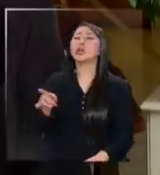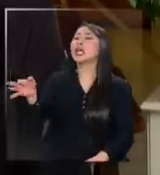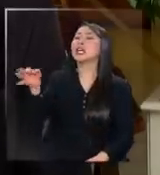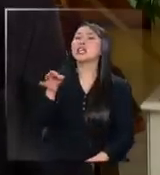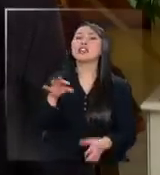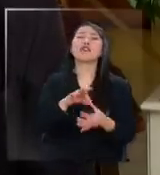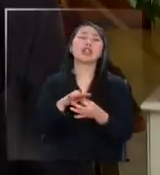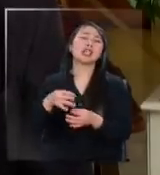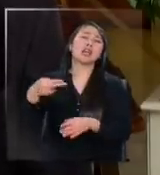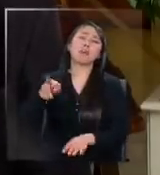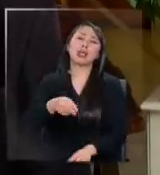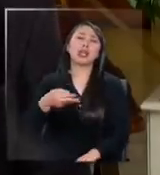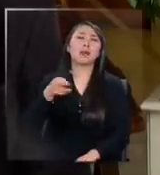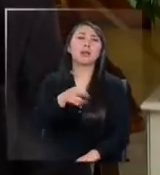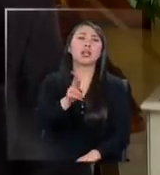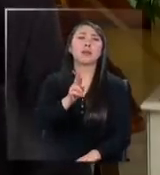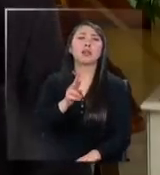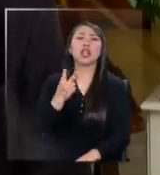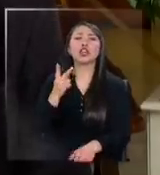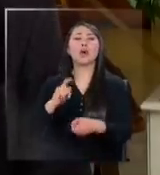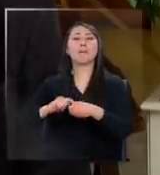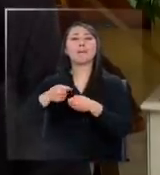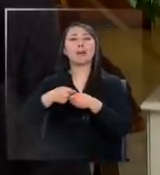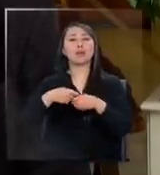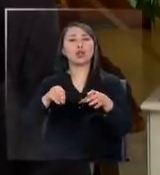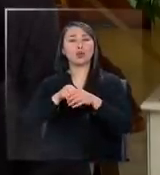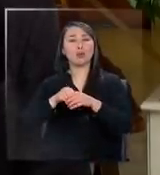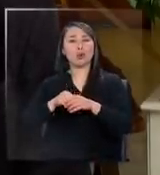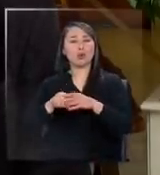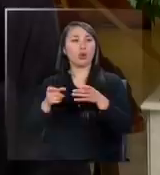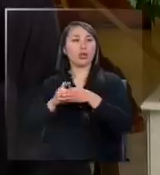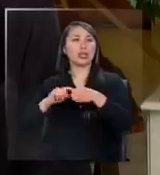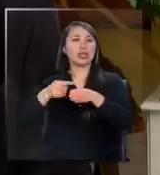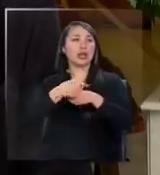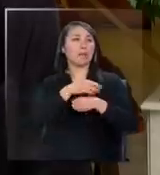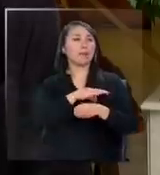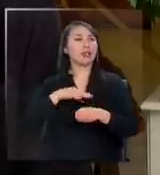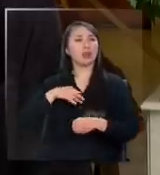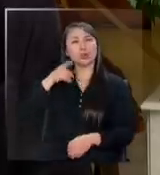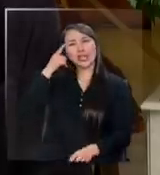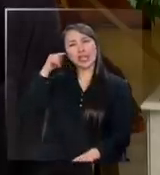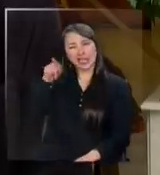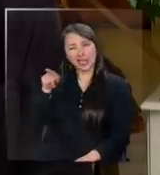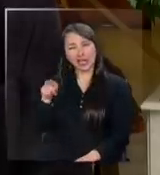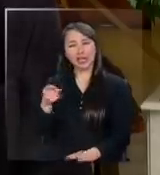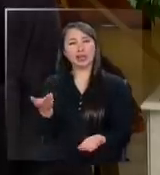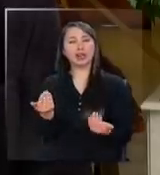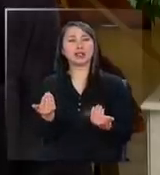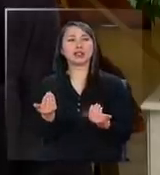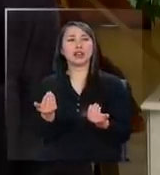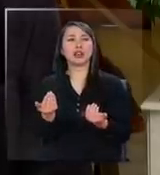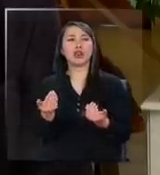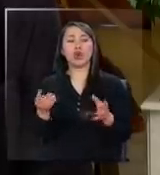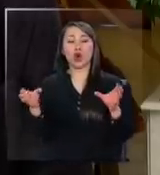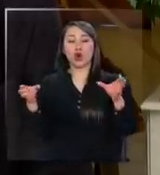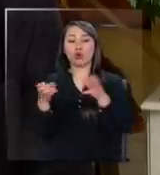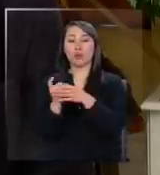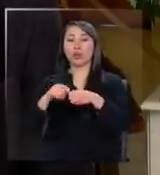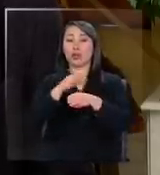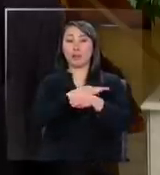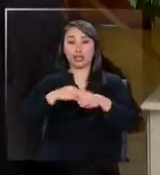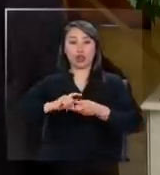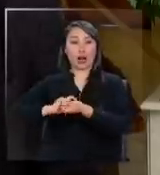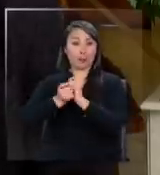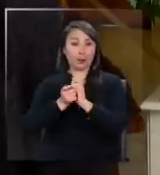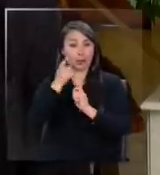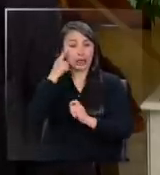una y mil veces, digamos, de dos miembros del gabinete antes de esta crisis, ¿usted cree necesario cambios en el equipo de gobierno?